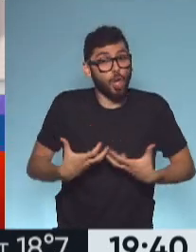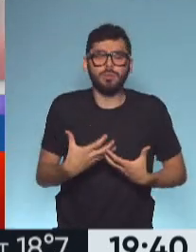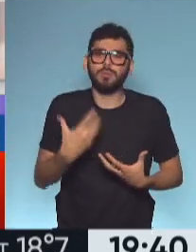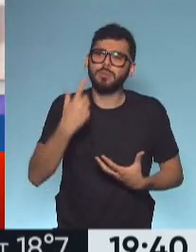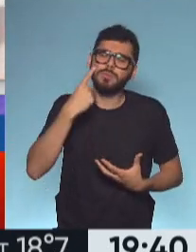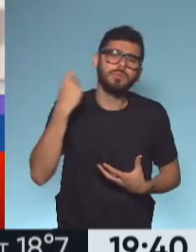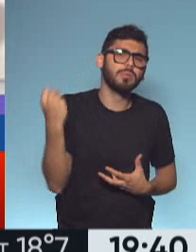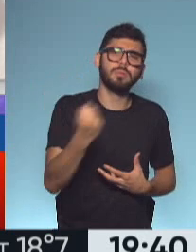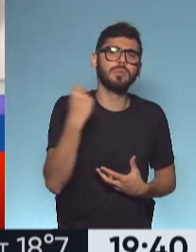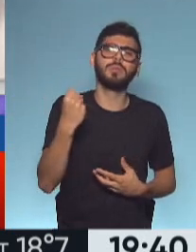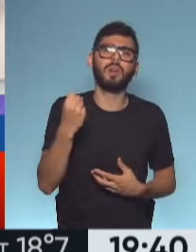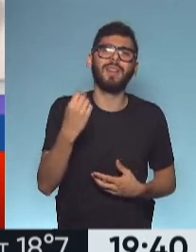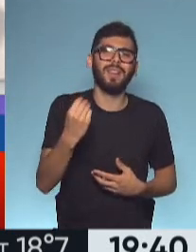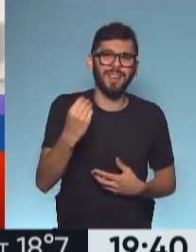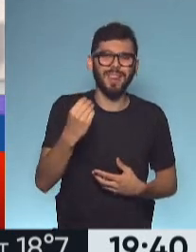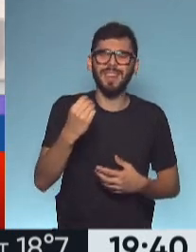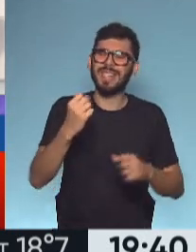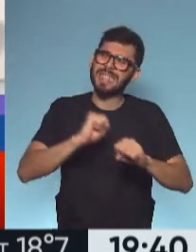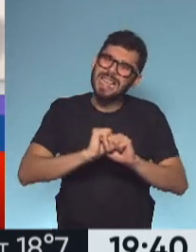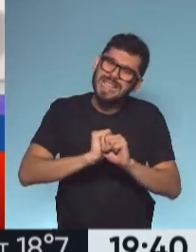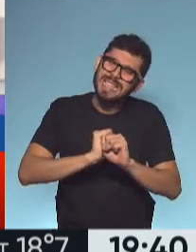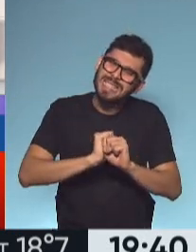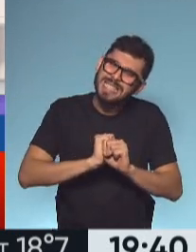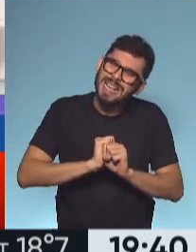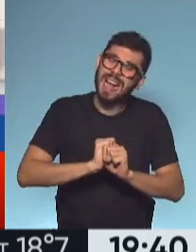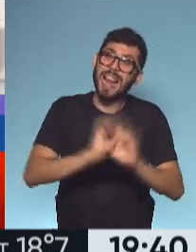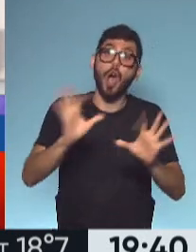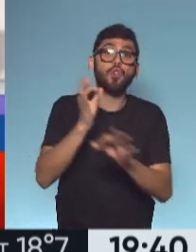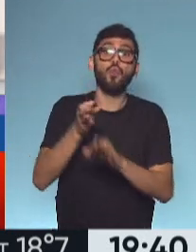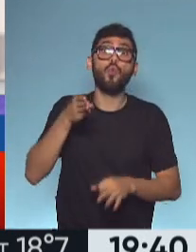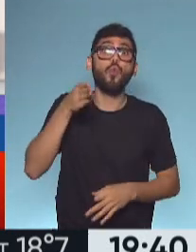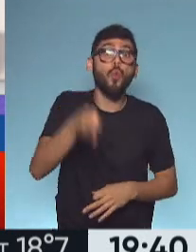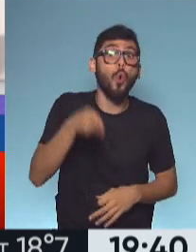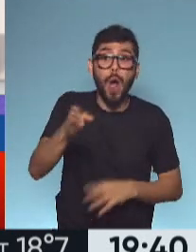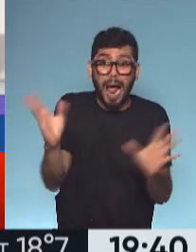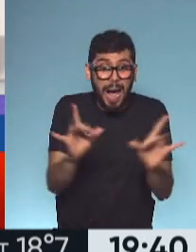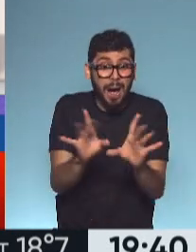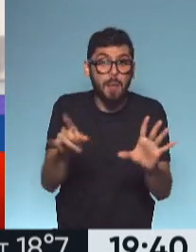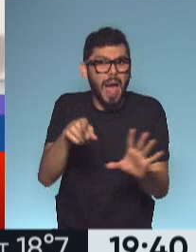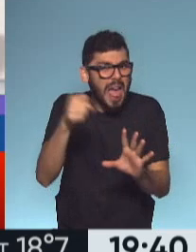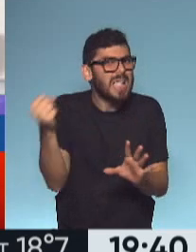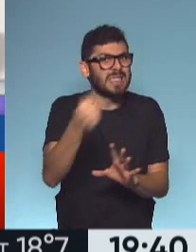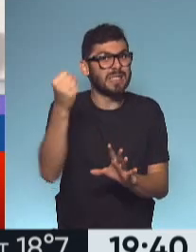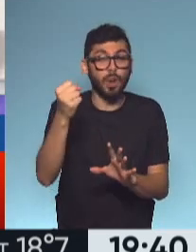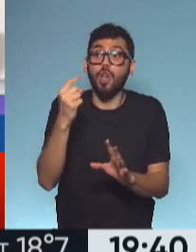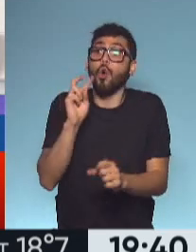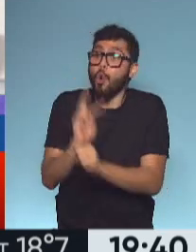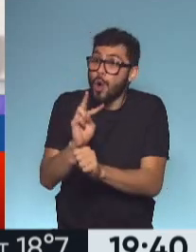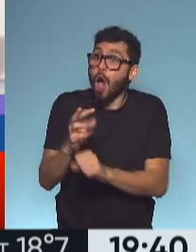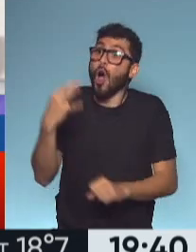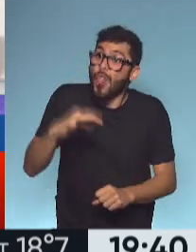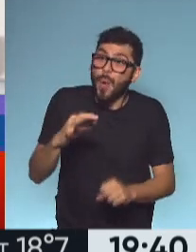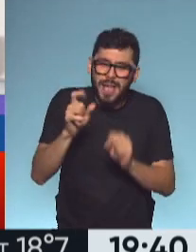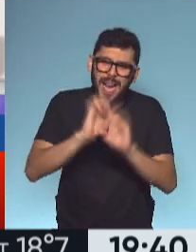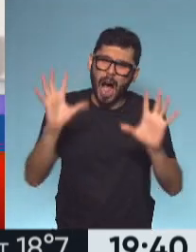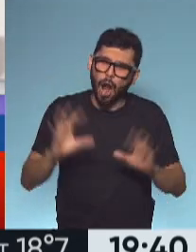fundamental, ¿no?, ser claros de la trascendencia que tiene la presencialidad en el marco de la pandemia y todos los cuidados que tenemos que transitar.